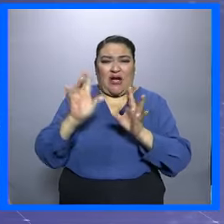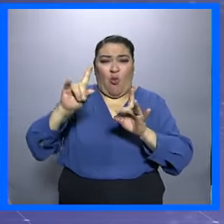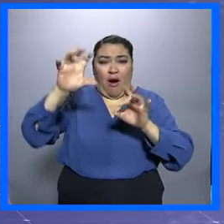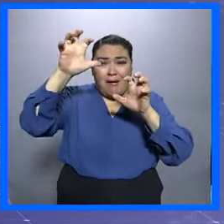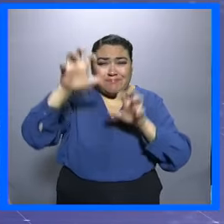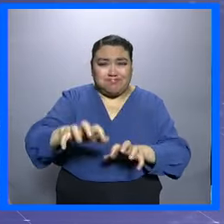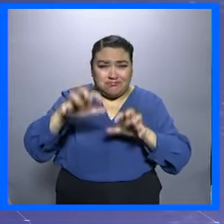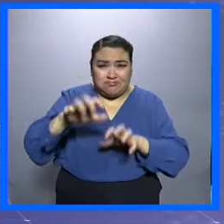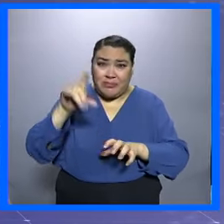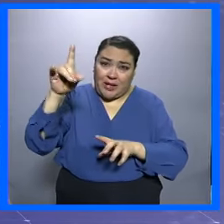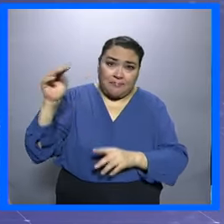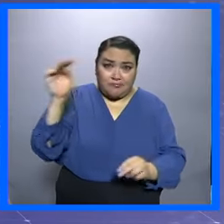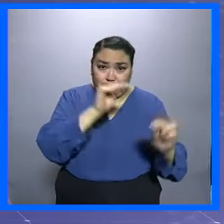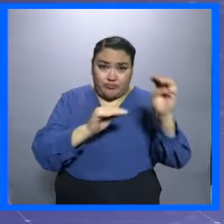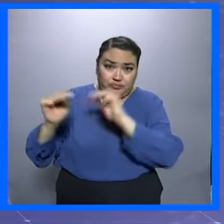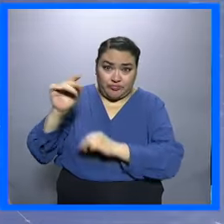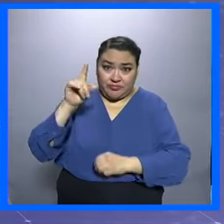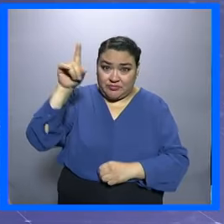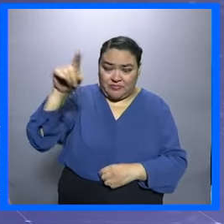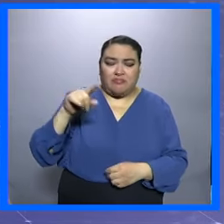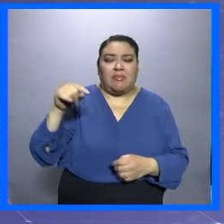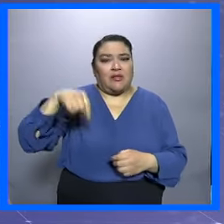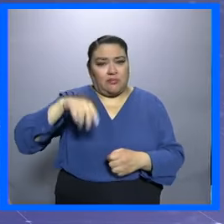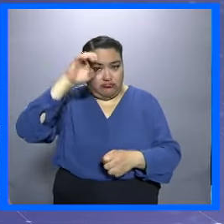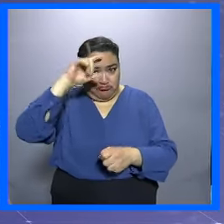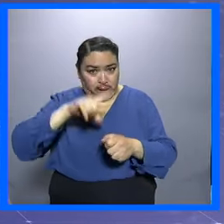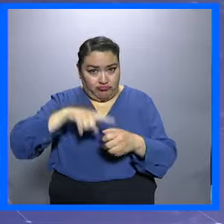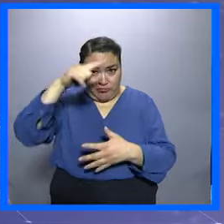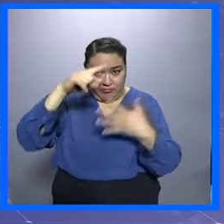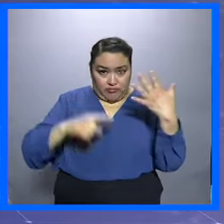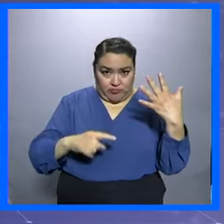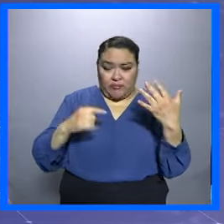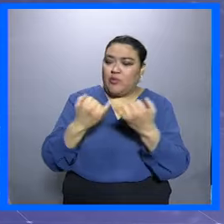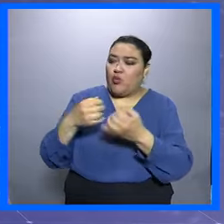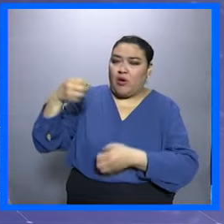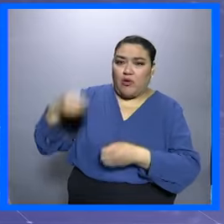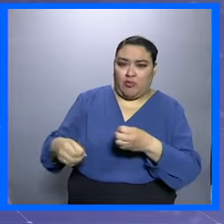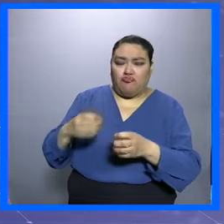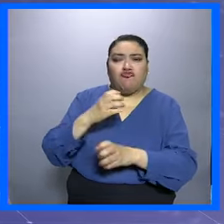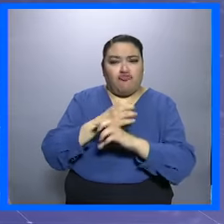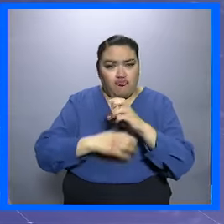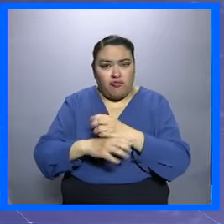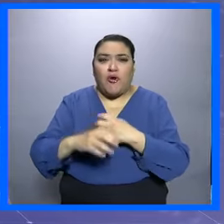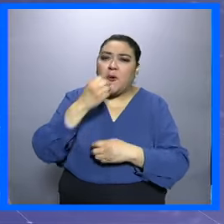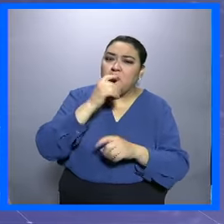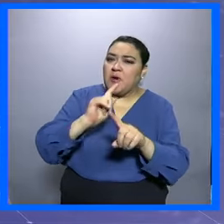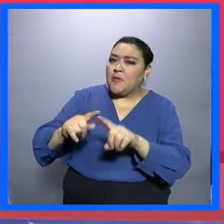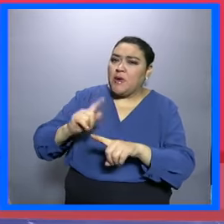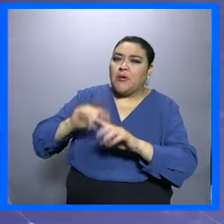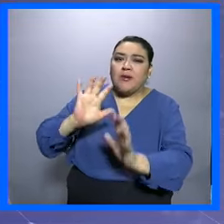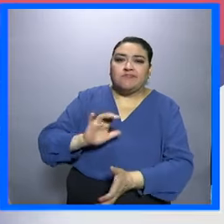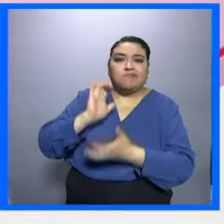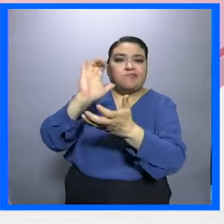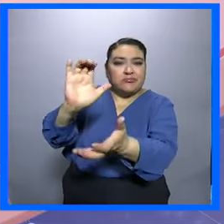en la Huasteca, la Corte y Plural TV entregaron varias toneladas de víveres y artículos de primera necesidad.